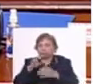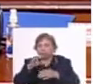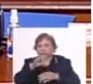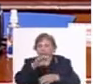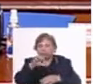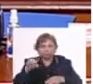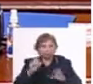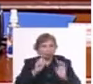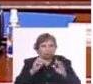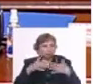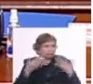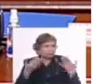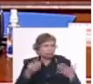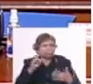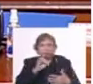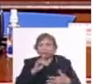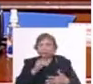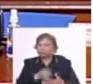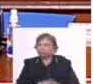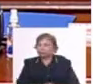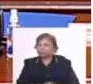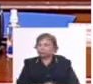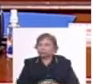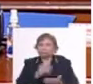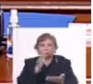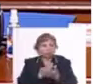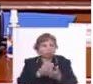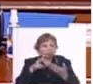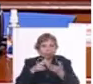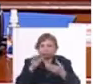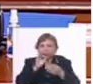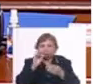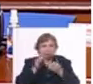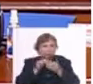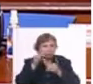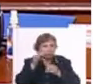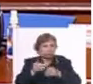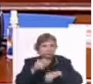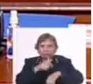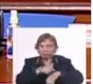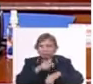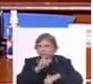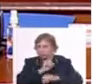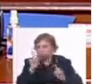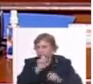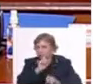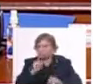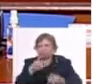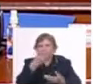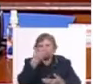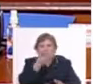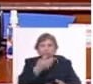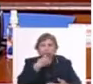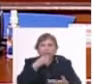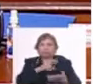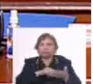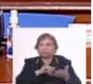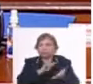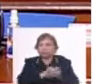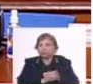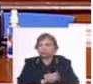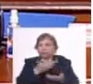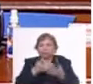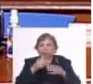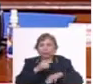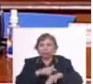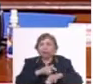ellos si no es utilizado, sin interrupciones y sin tiempo adicional. Señor relator, de lectura